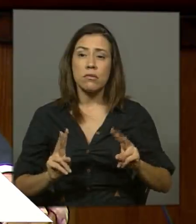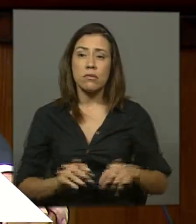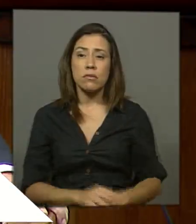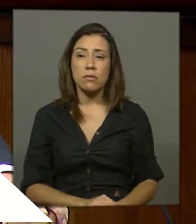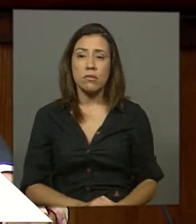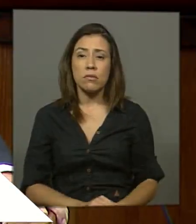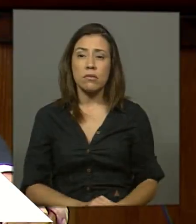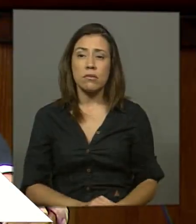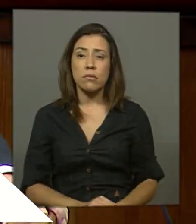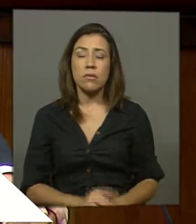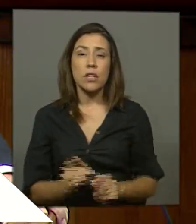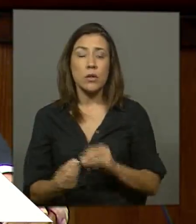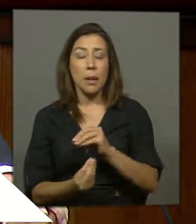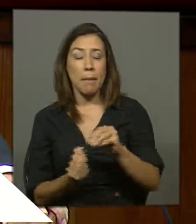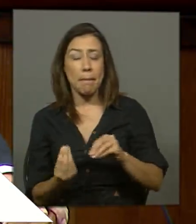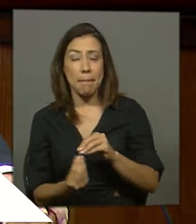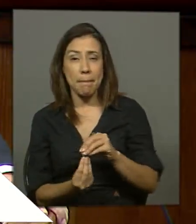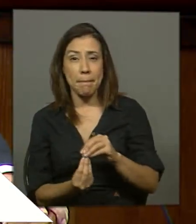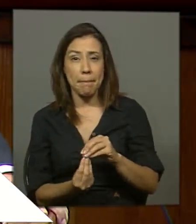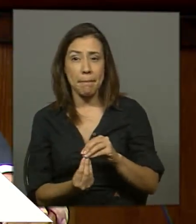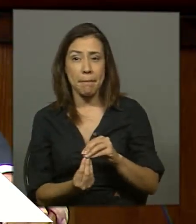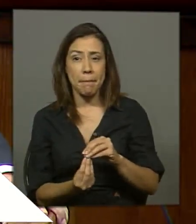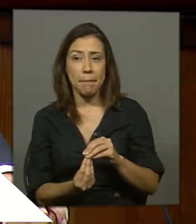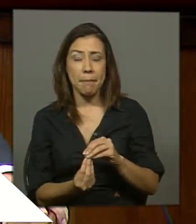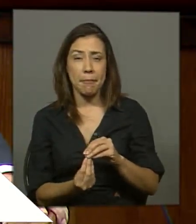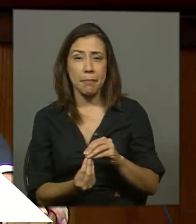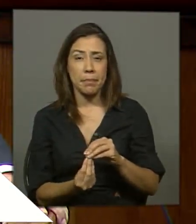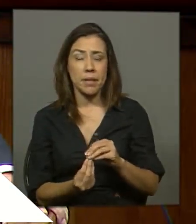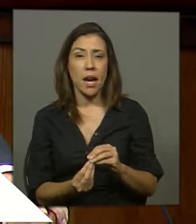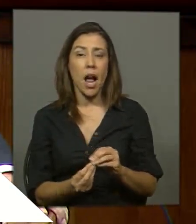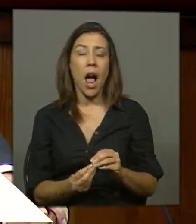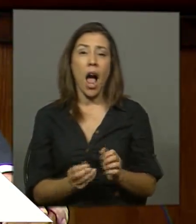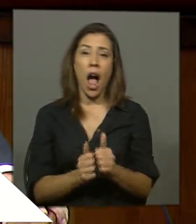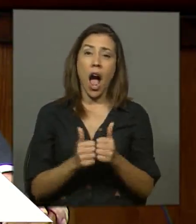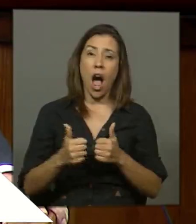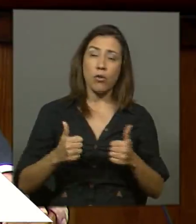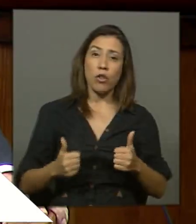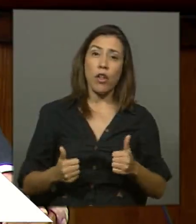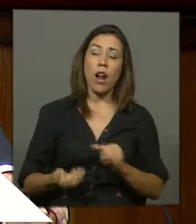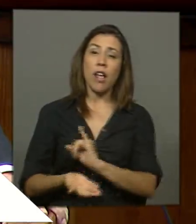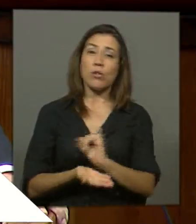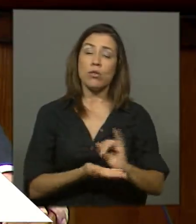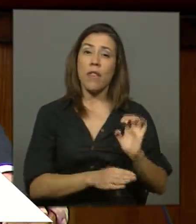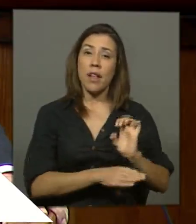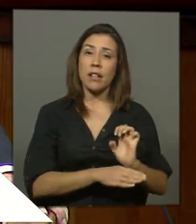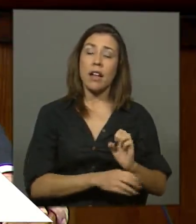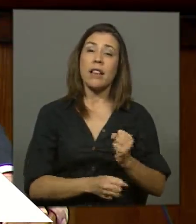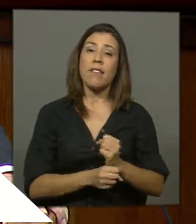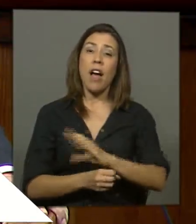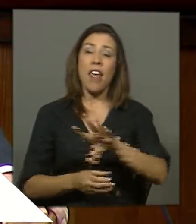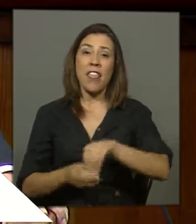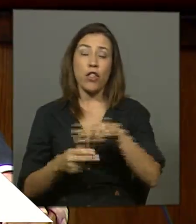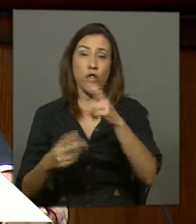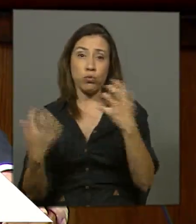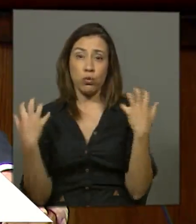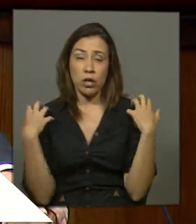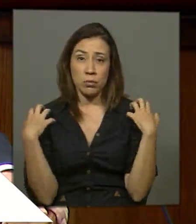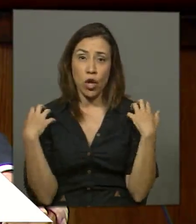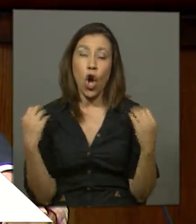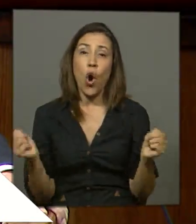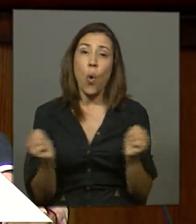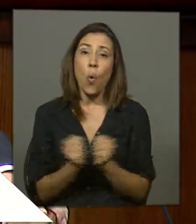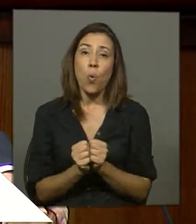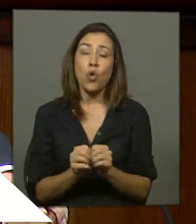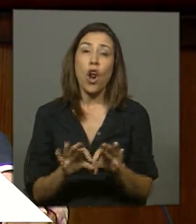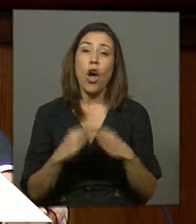estado de derecho es una combinación de que las autoridades y los órganos del Estado actúan dentro de sus competencias junto